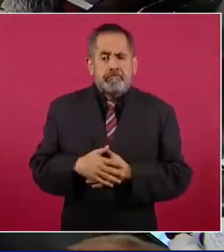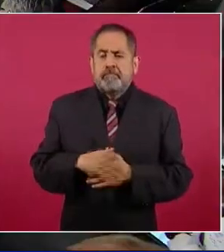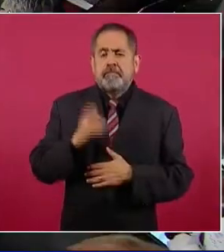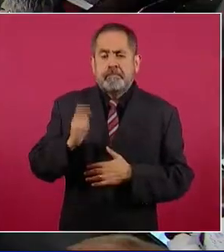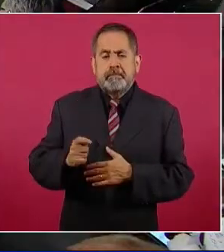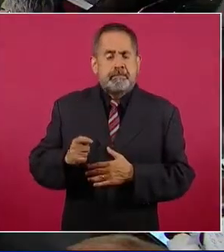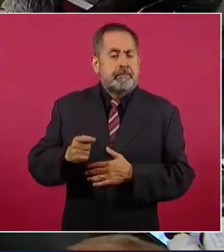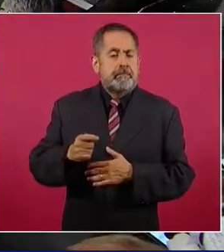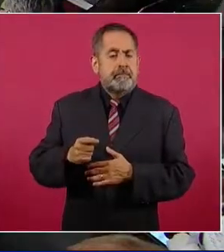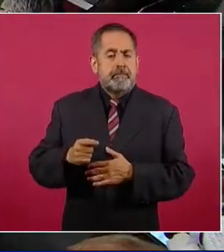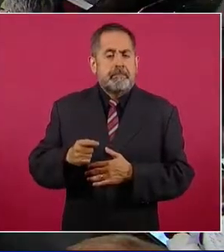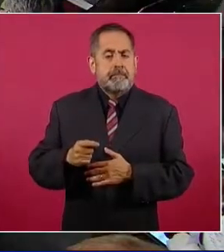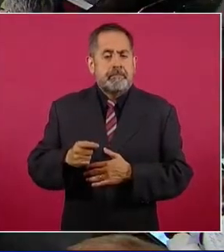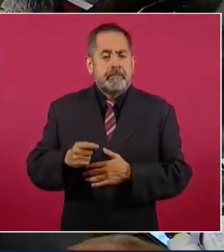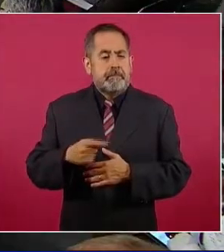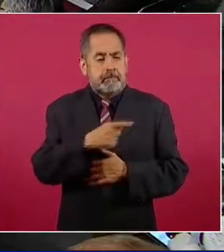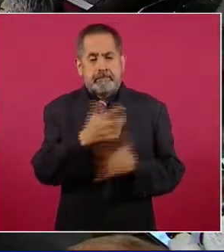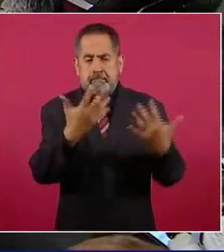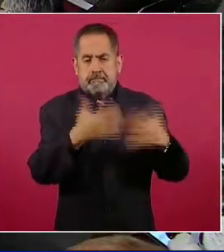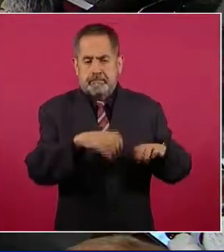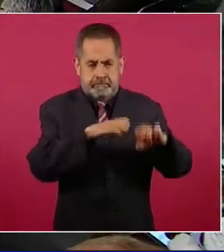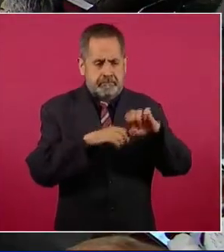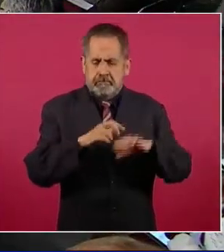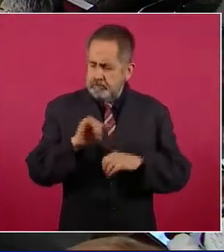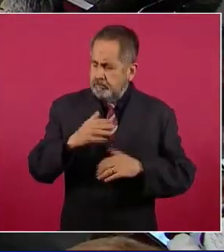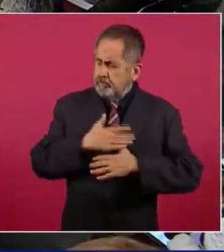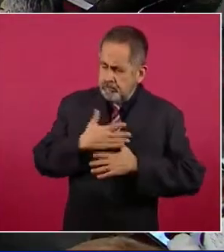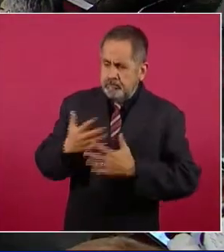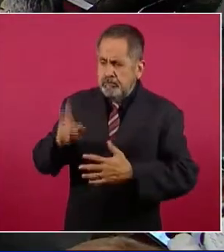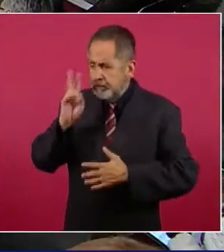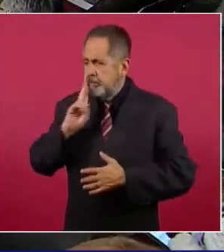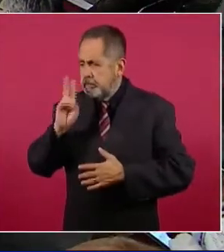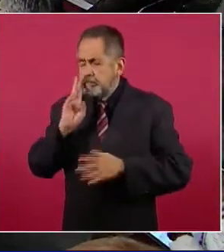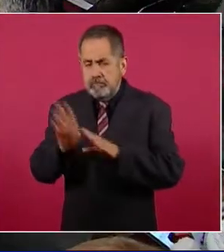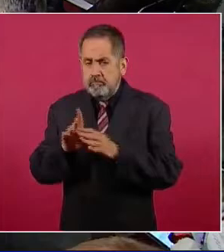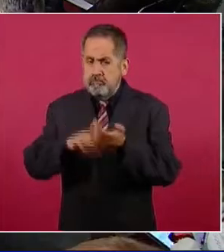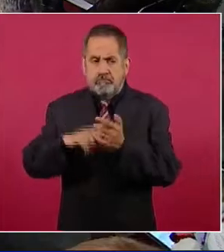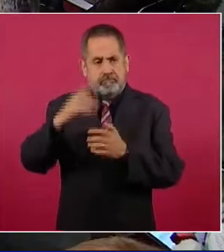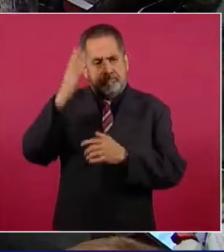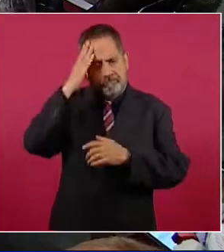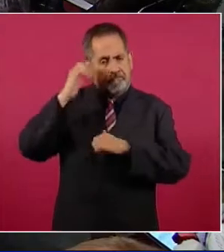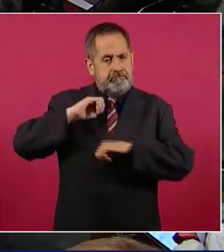parte de la empresa que dirige